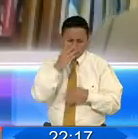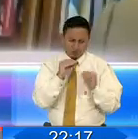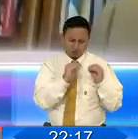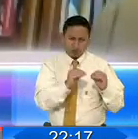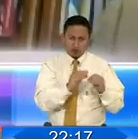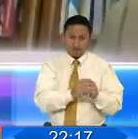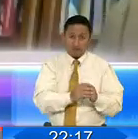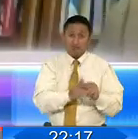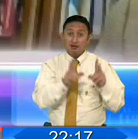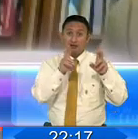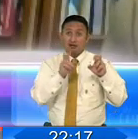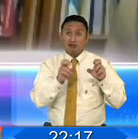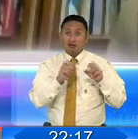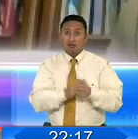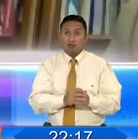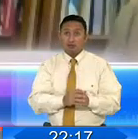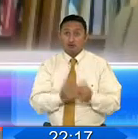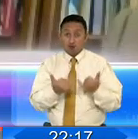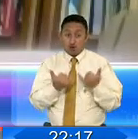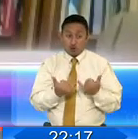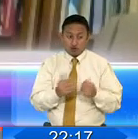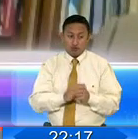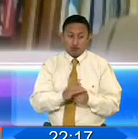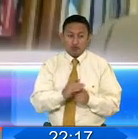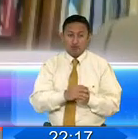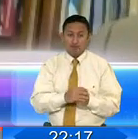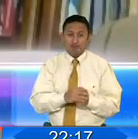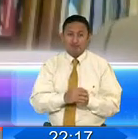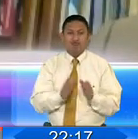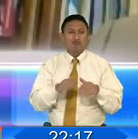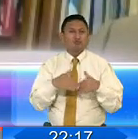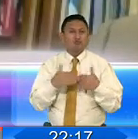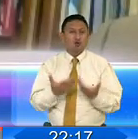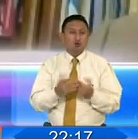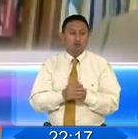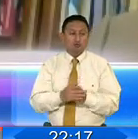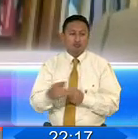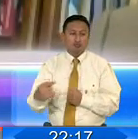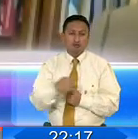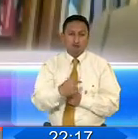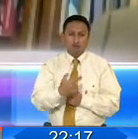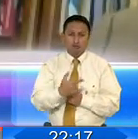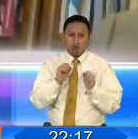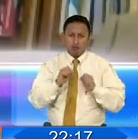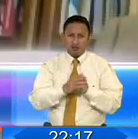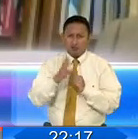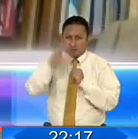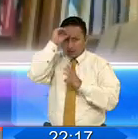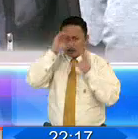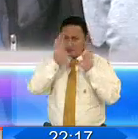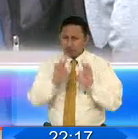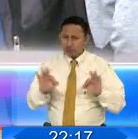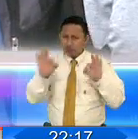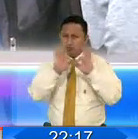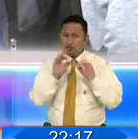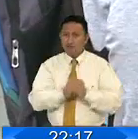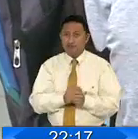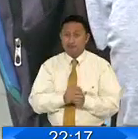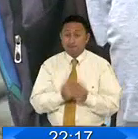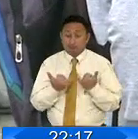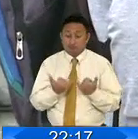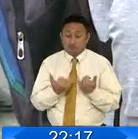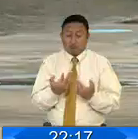en términos de lo que está, sino de cómo efectivamente podemos aprender lo básico, lo fundamental. Explica que ahora